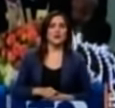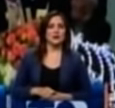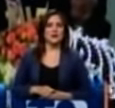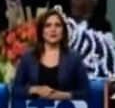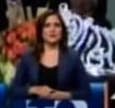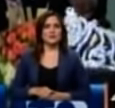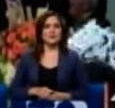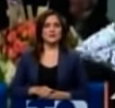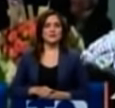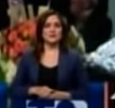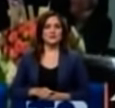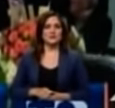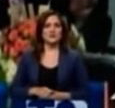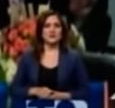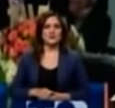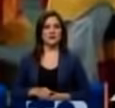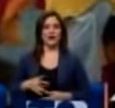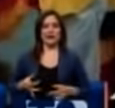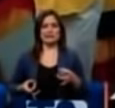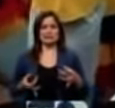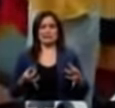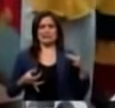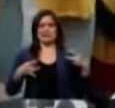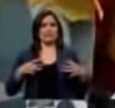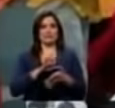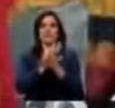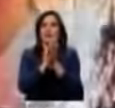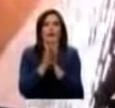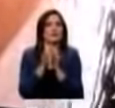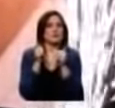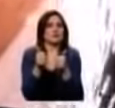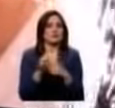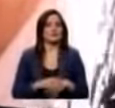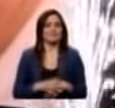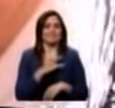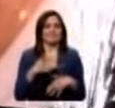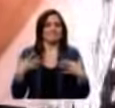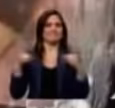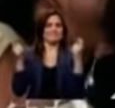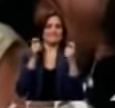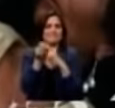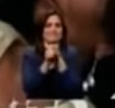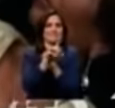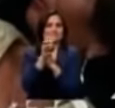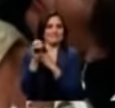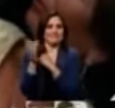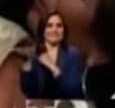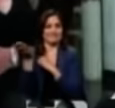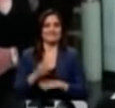nada. Y es más, no le duele nada. Así, con esta alegría, se celebraron los 100 años de Juan